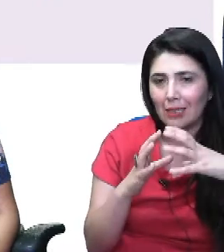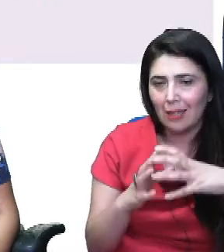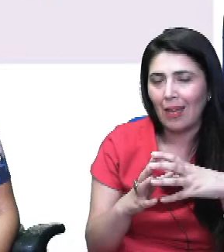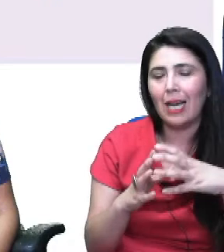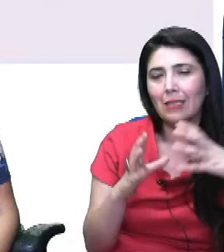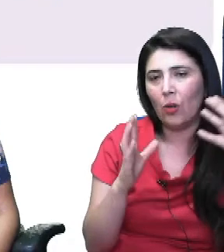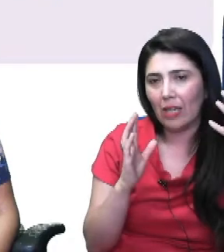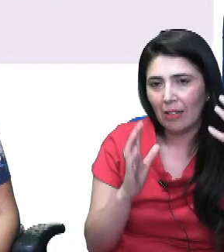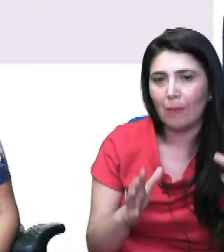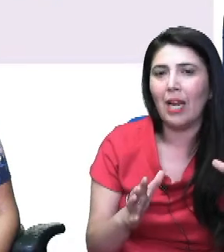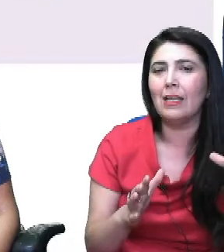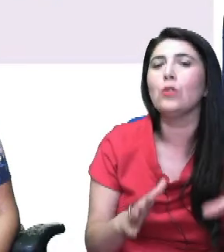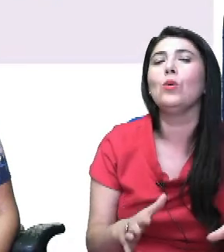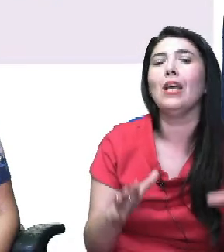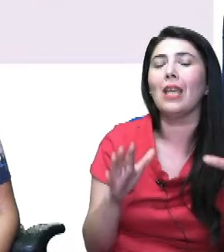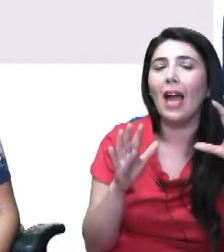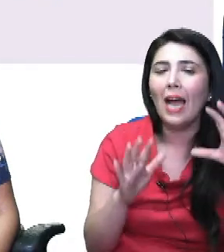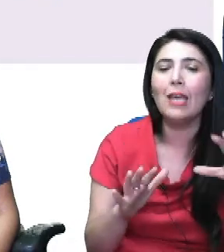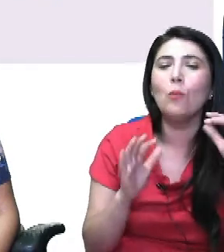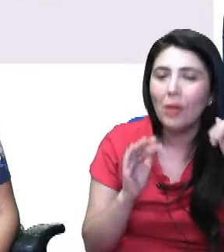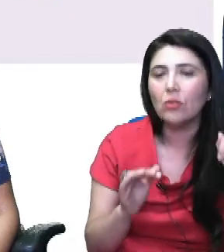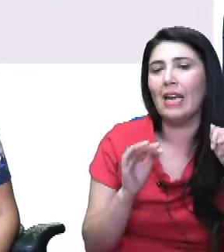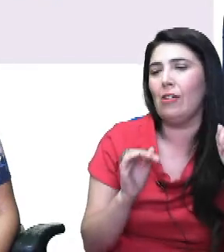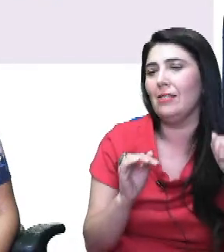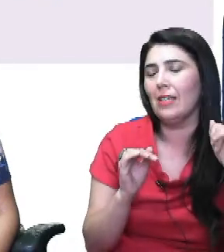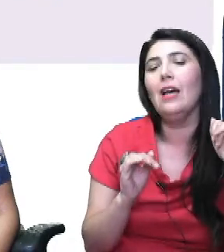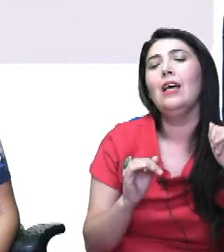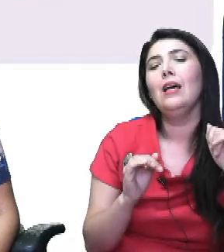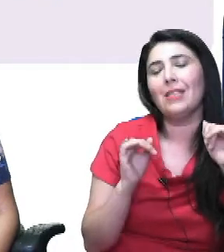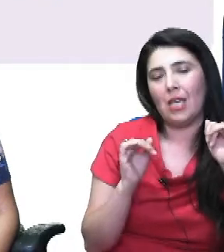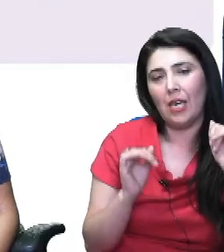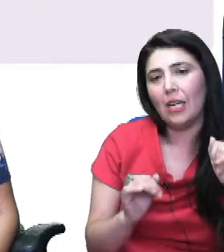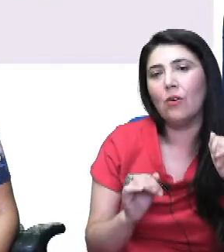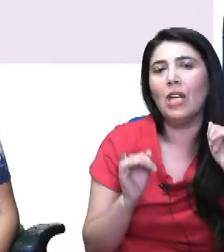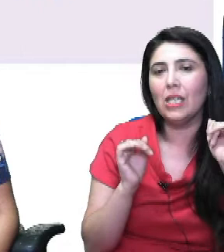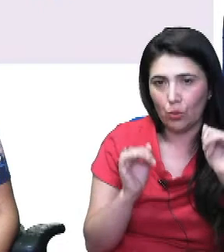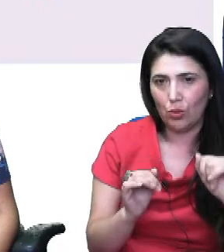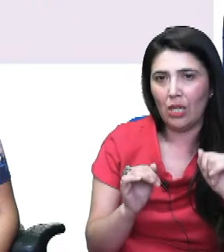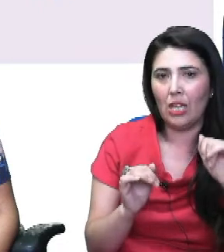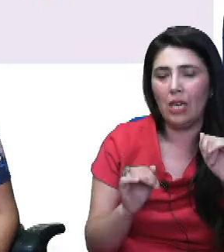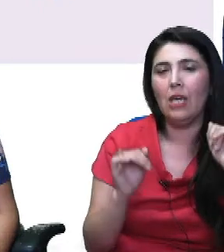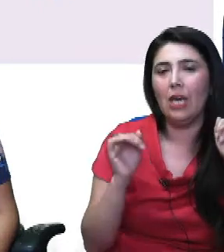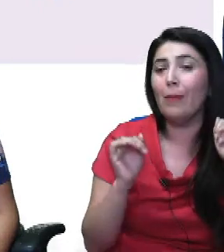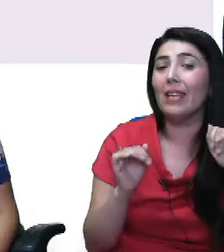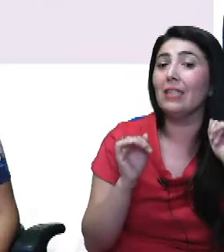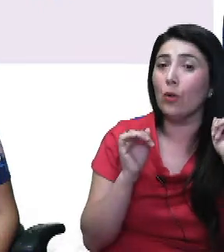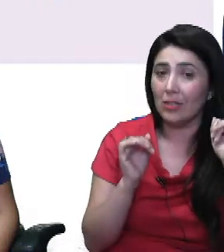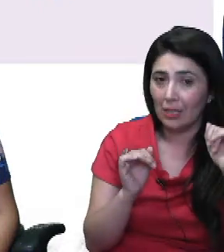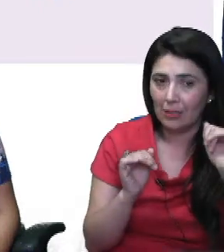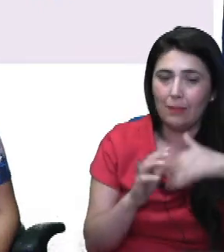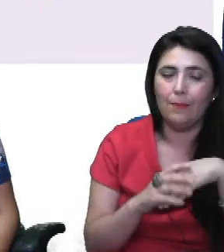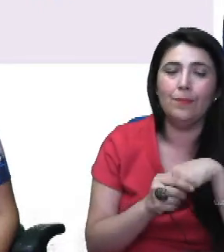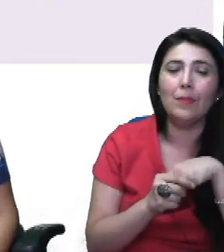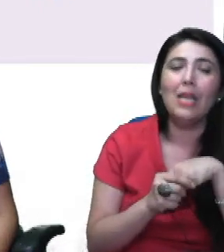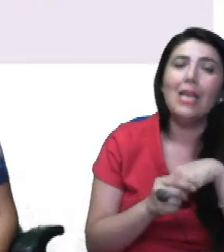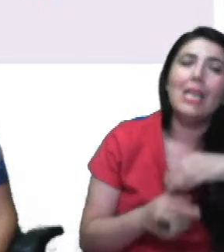y que se da, así lo escribe también la literatura, es que hay aumento de la violencia basada en género en las situaciones de emergencias o